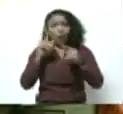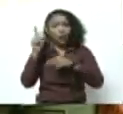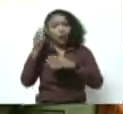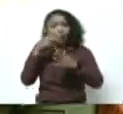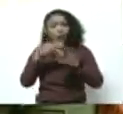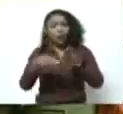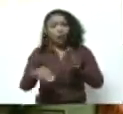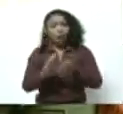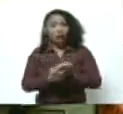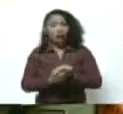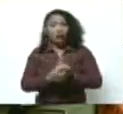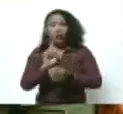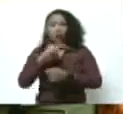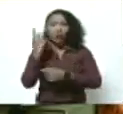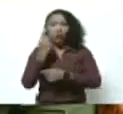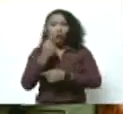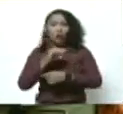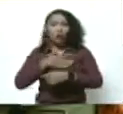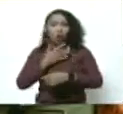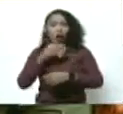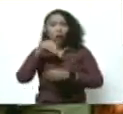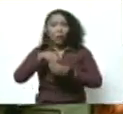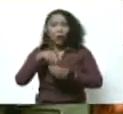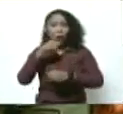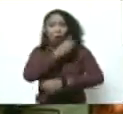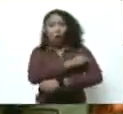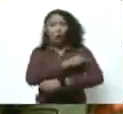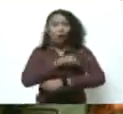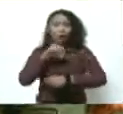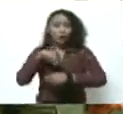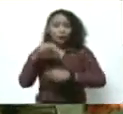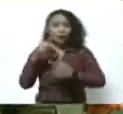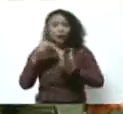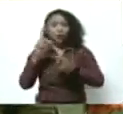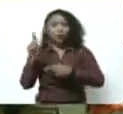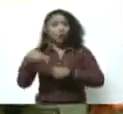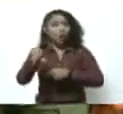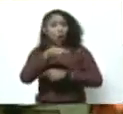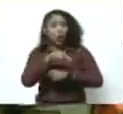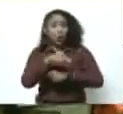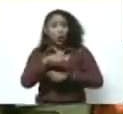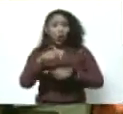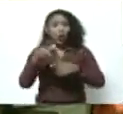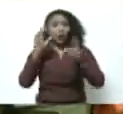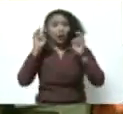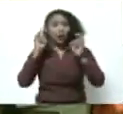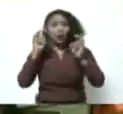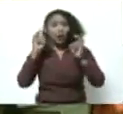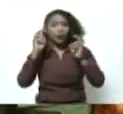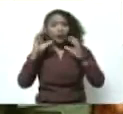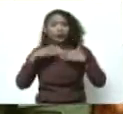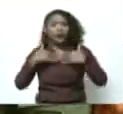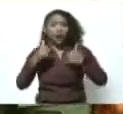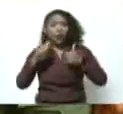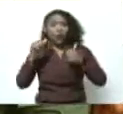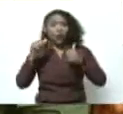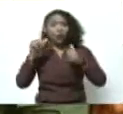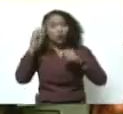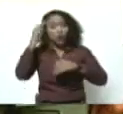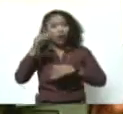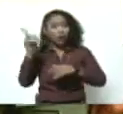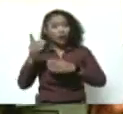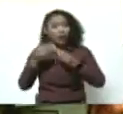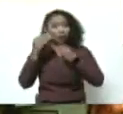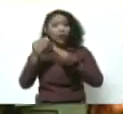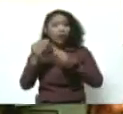material no solo es para el Hospital Carlos Arbelo sino y para Vicente Salas, sino para toda la red sanitaria militar, para elevar nuestro puesto de operación y así poder